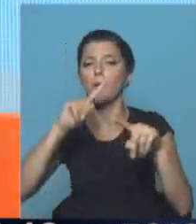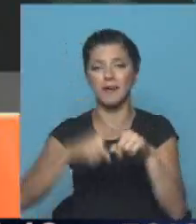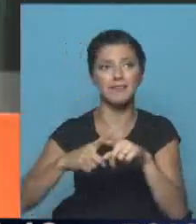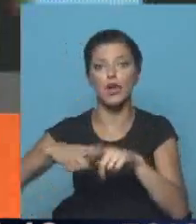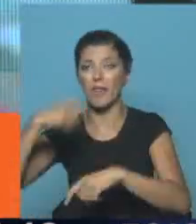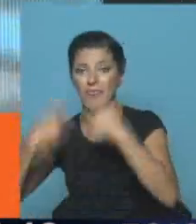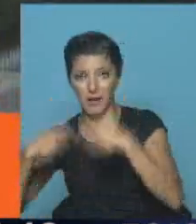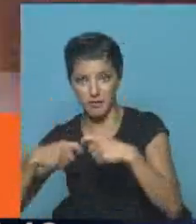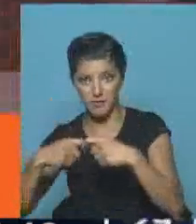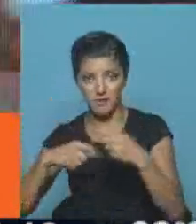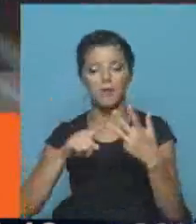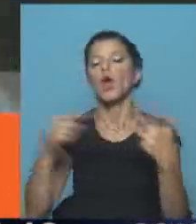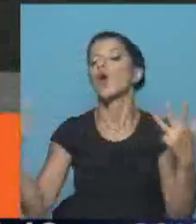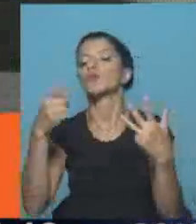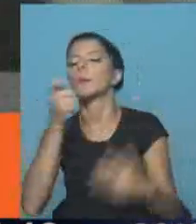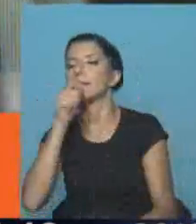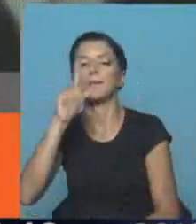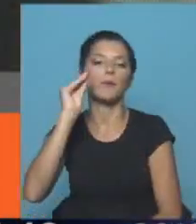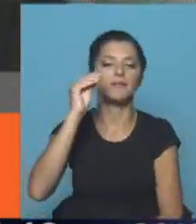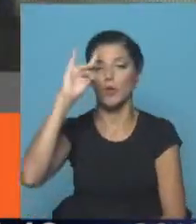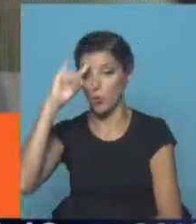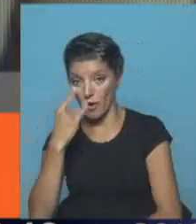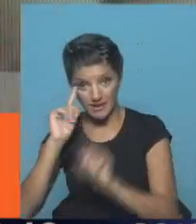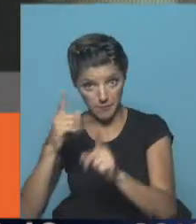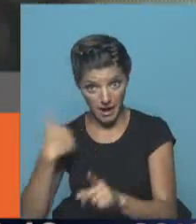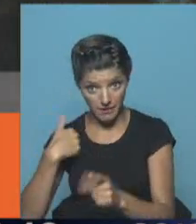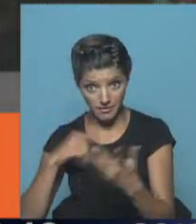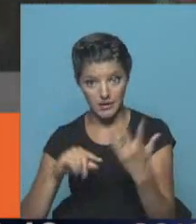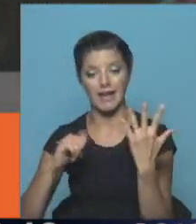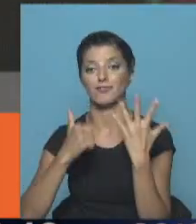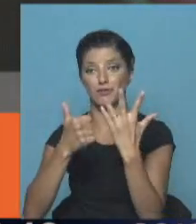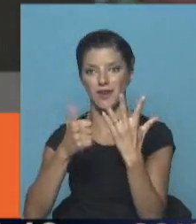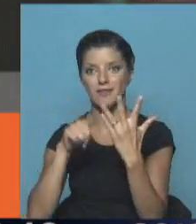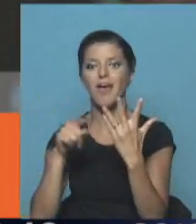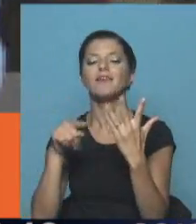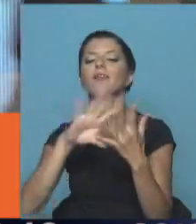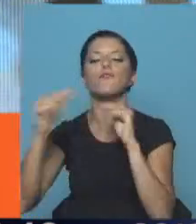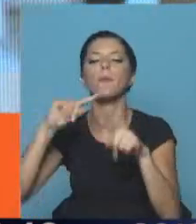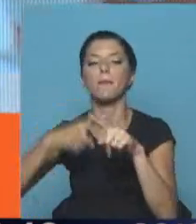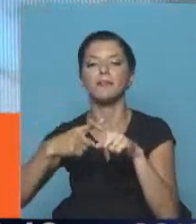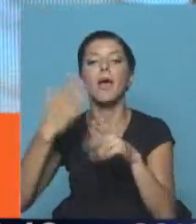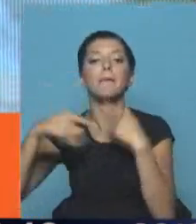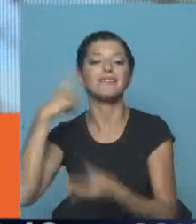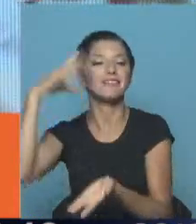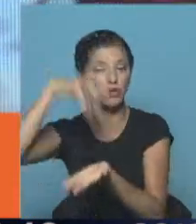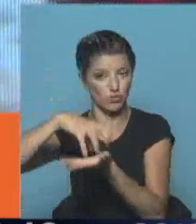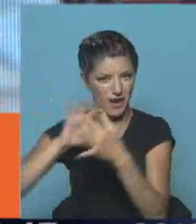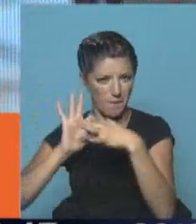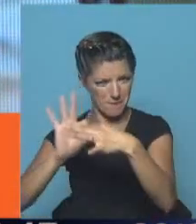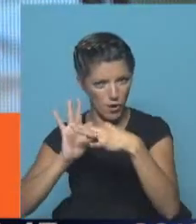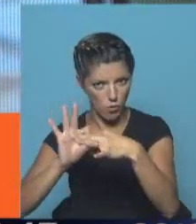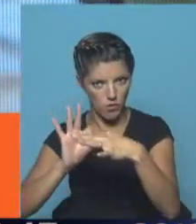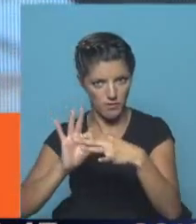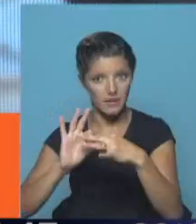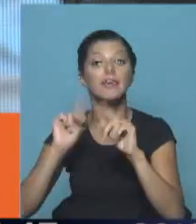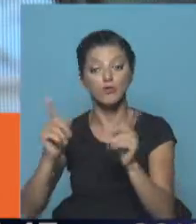débiles contra el modelo brasilero, uruguayo, incluso argentino, ¿no? Más recostado en partidos políticos, más institucionalista y incluso, sobre todo, sin